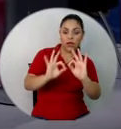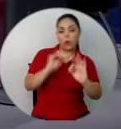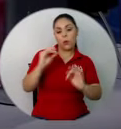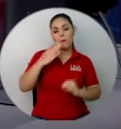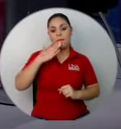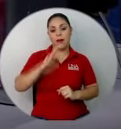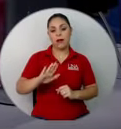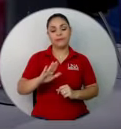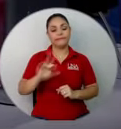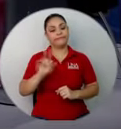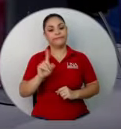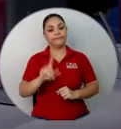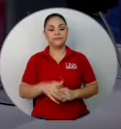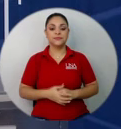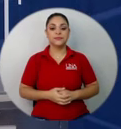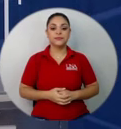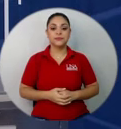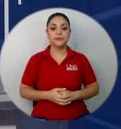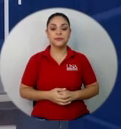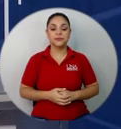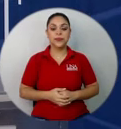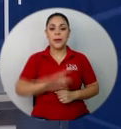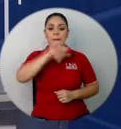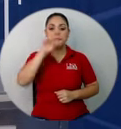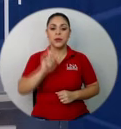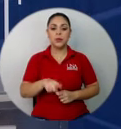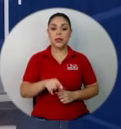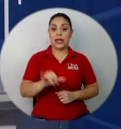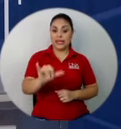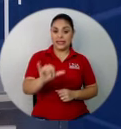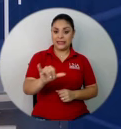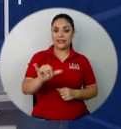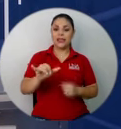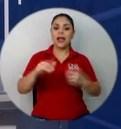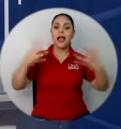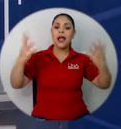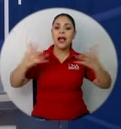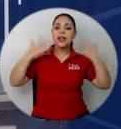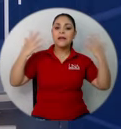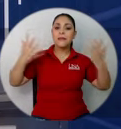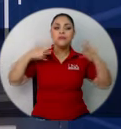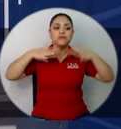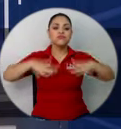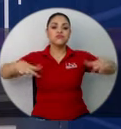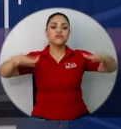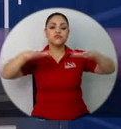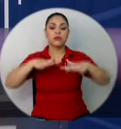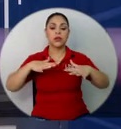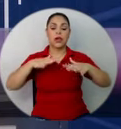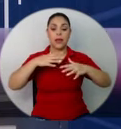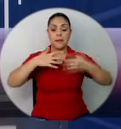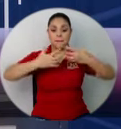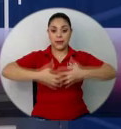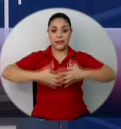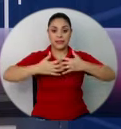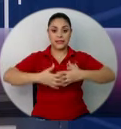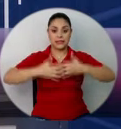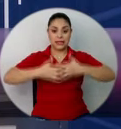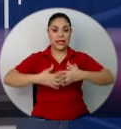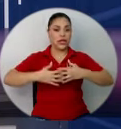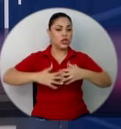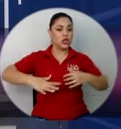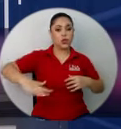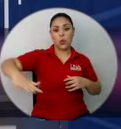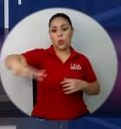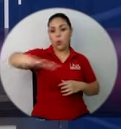mal. Ese clima organizacional está en todas partes. O sea, la persona trabajadora